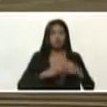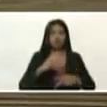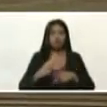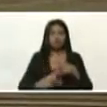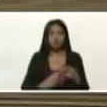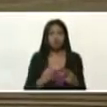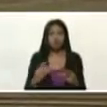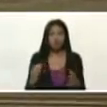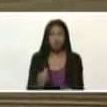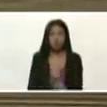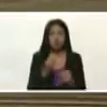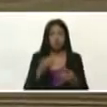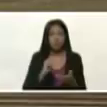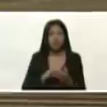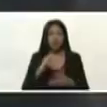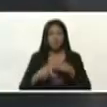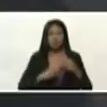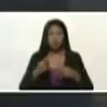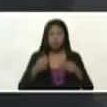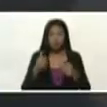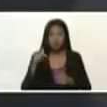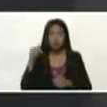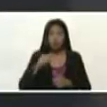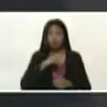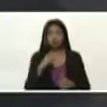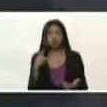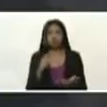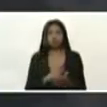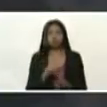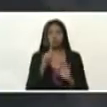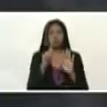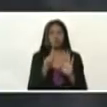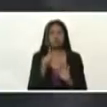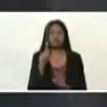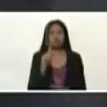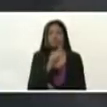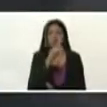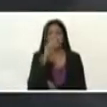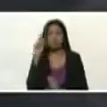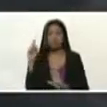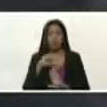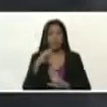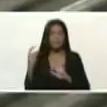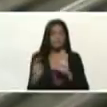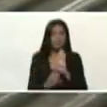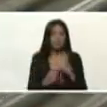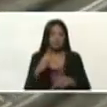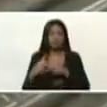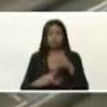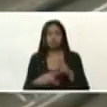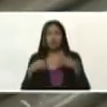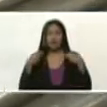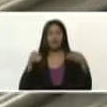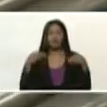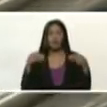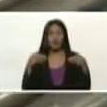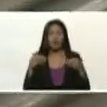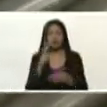de recuperación de la producción y hoy estamos al 100% productivo, Cartones de